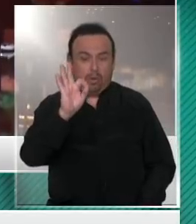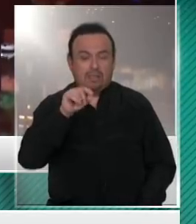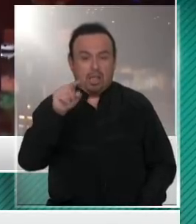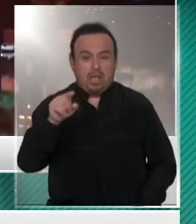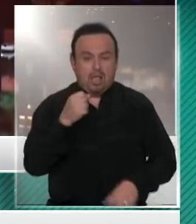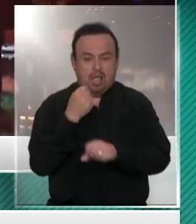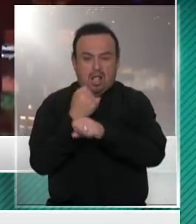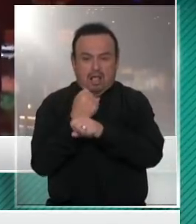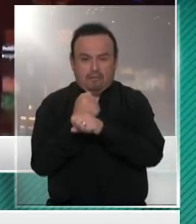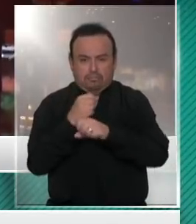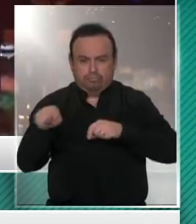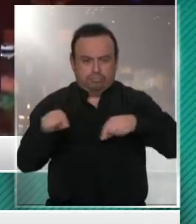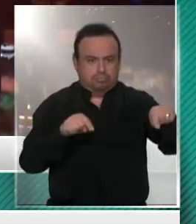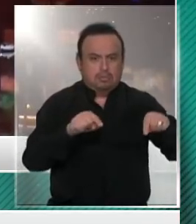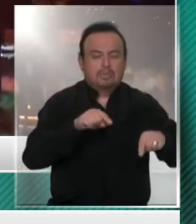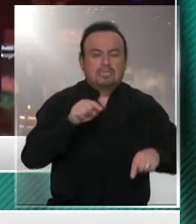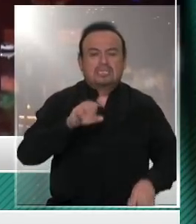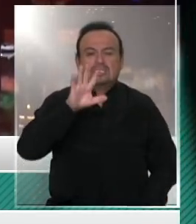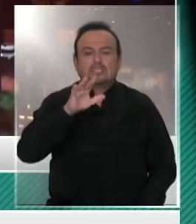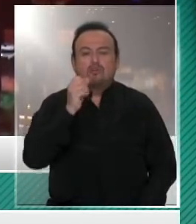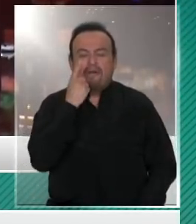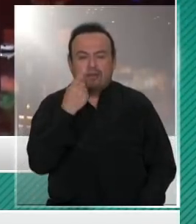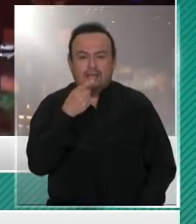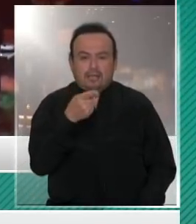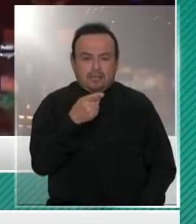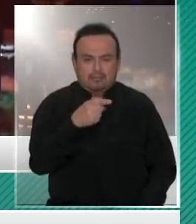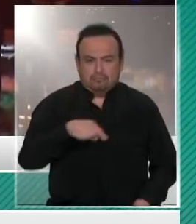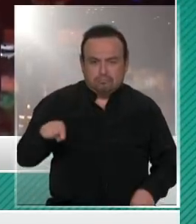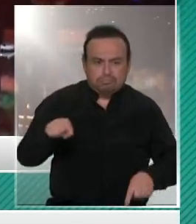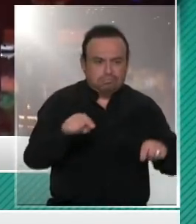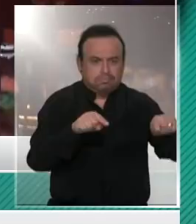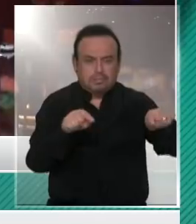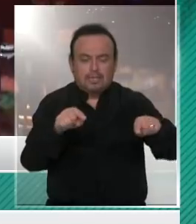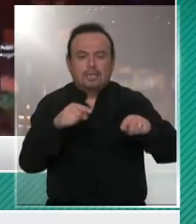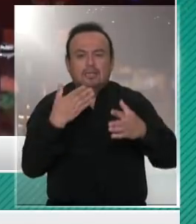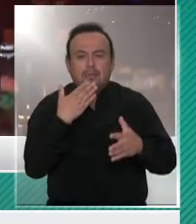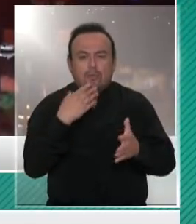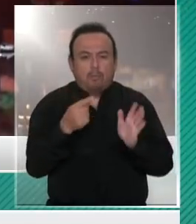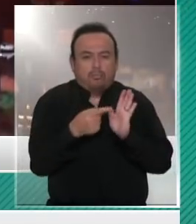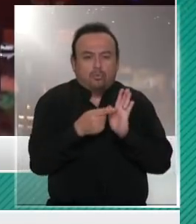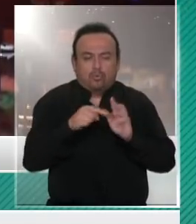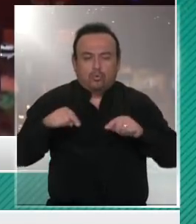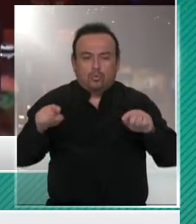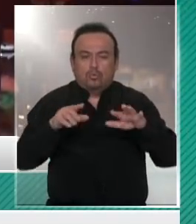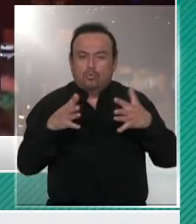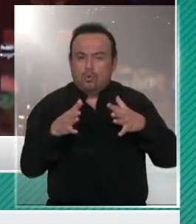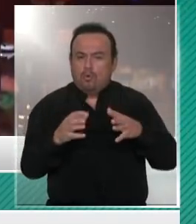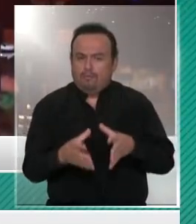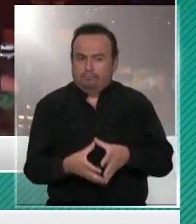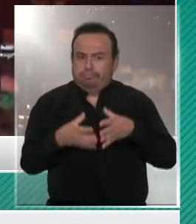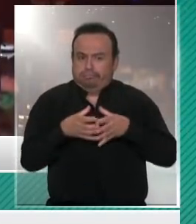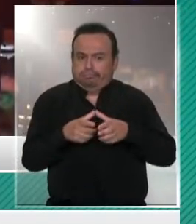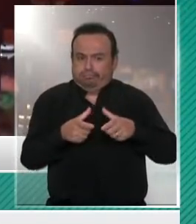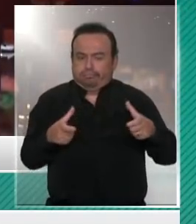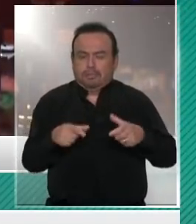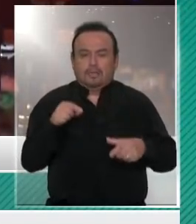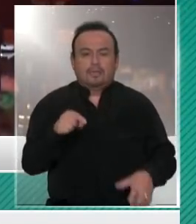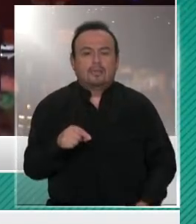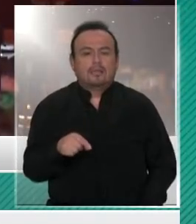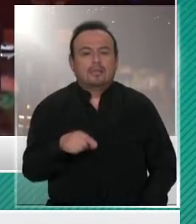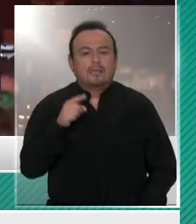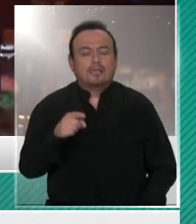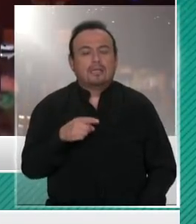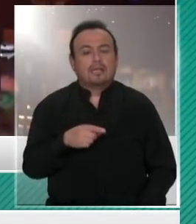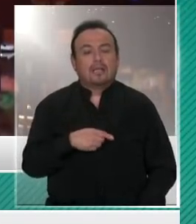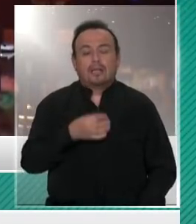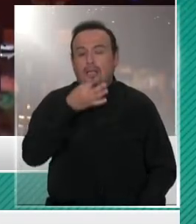encuentran desplegados en el sector de 5 de abril, obviamente también en los diversos puntos. Entonces podemos hablar de un fuerte contingente. Incluso hablamos con el